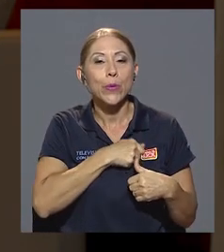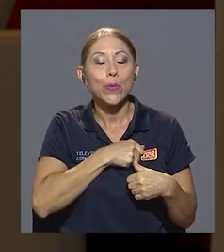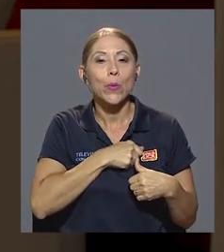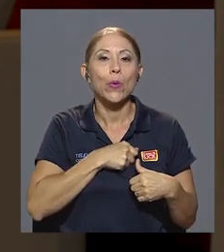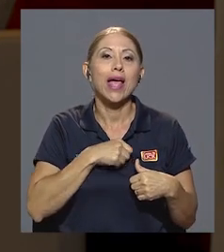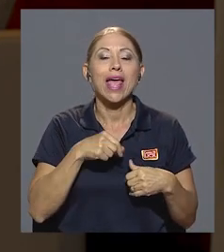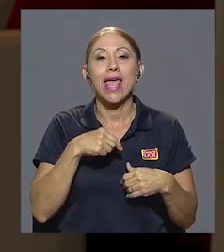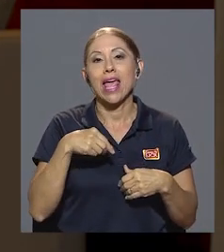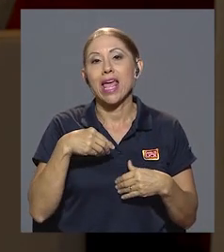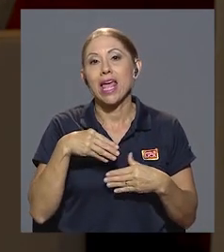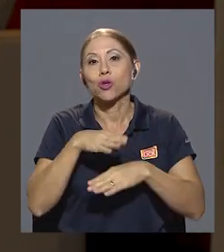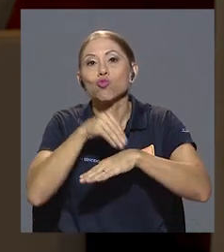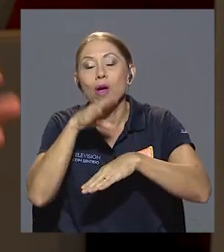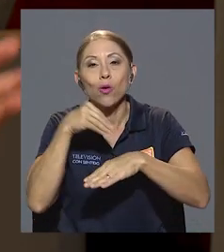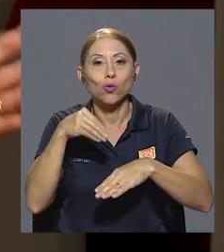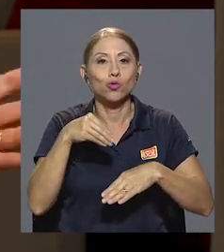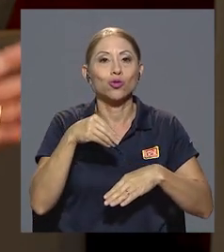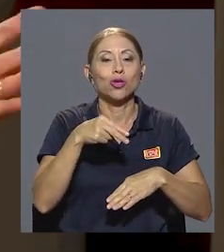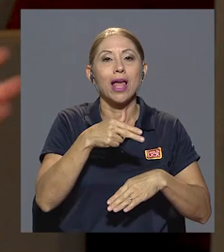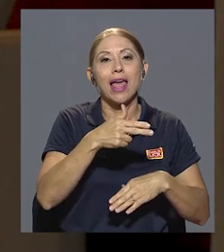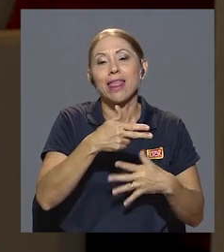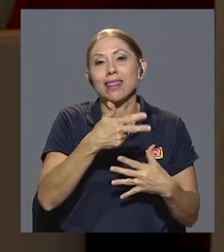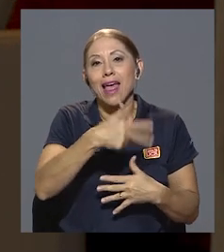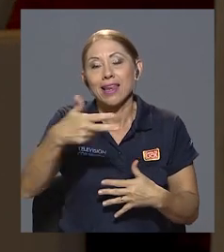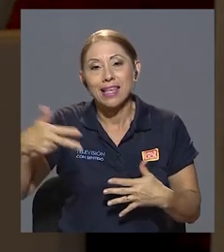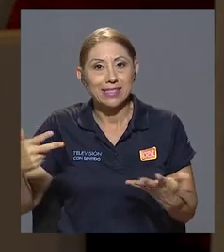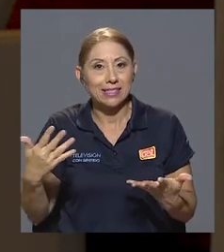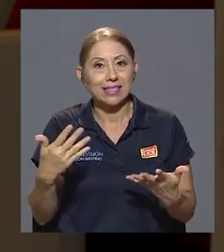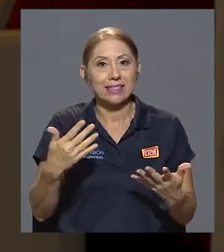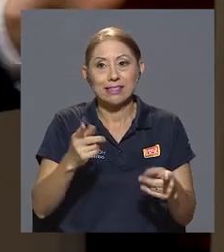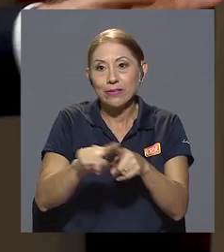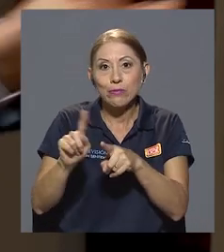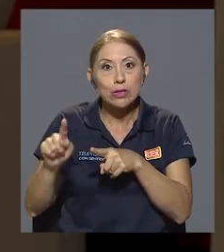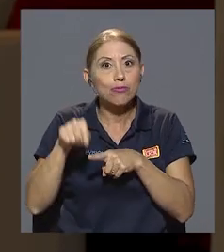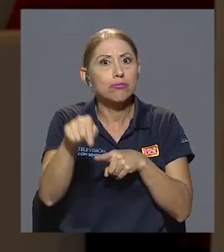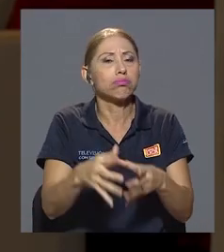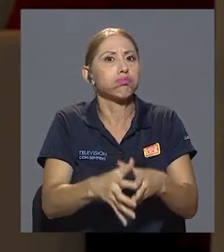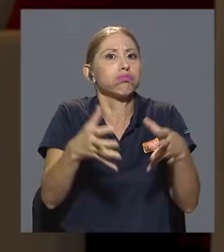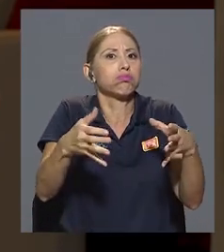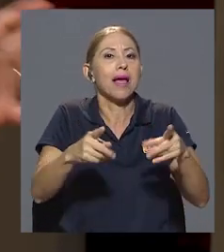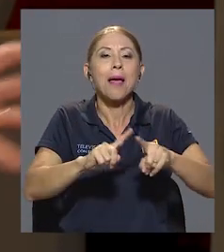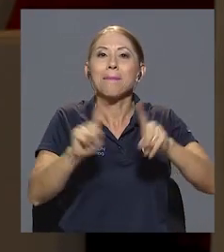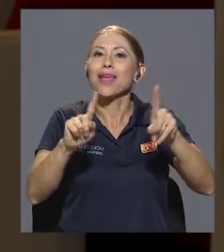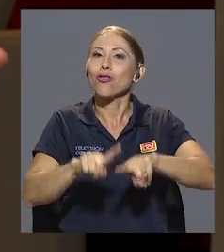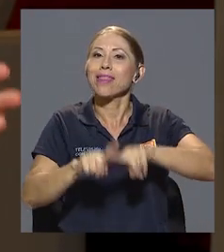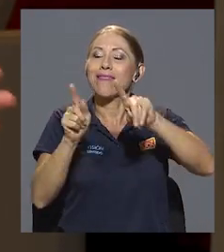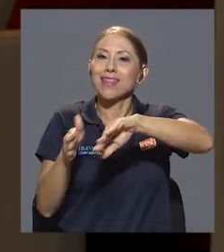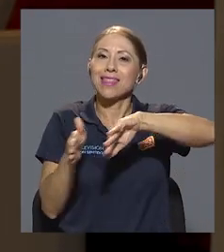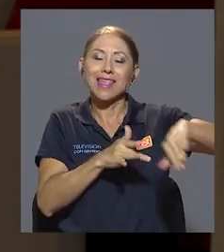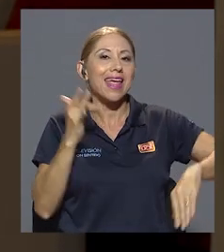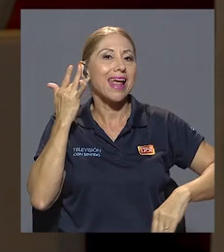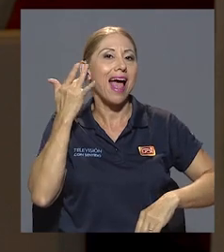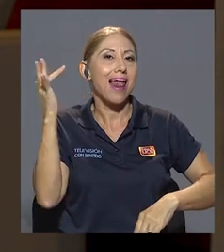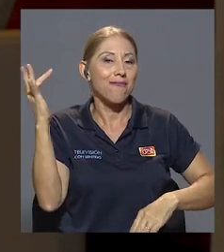de una manera relativamente abundante de a1 mientras que en california y la florida veremos una